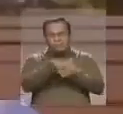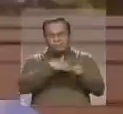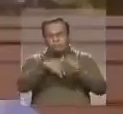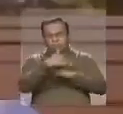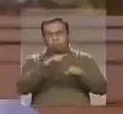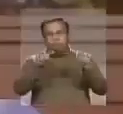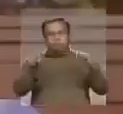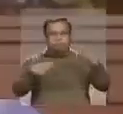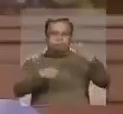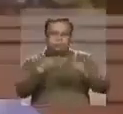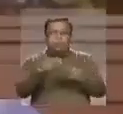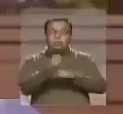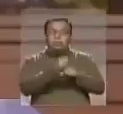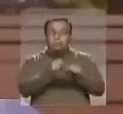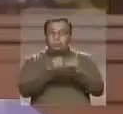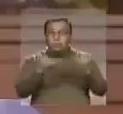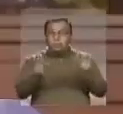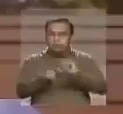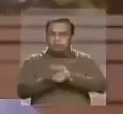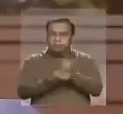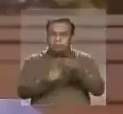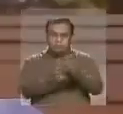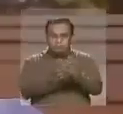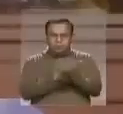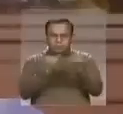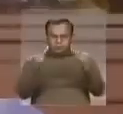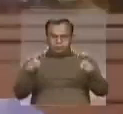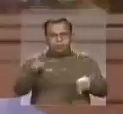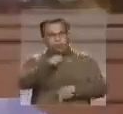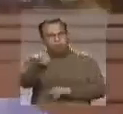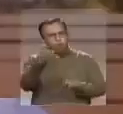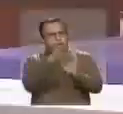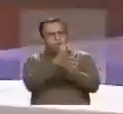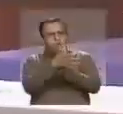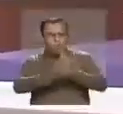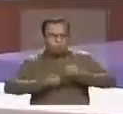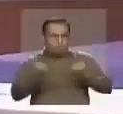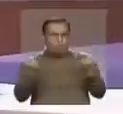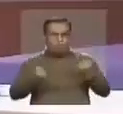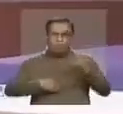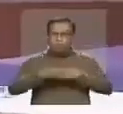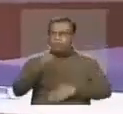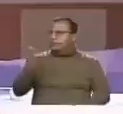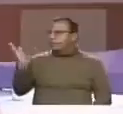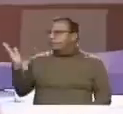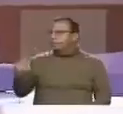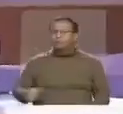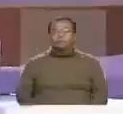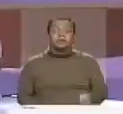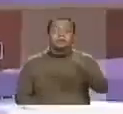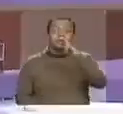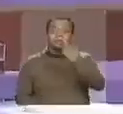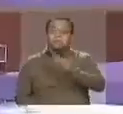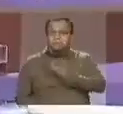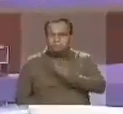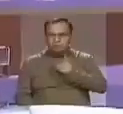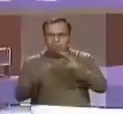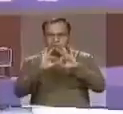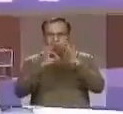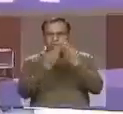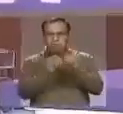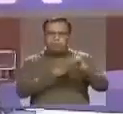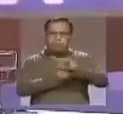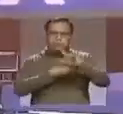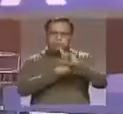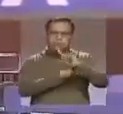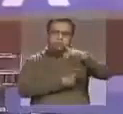conductas en nuestra sociedad. Eso será en minutos, porque aquí están otras informaciones que les prometimos al inicio. Padres y madres de familia en la